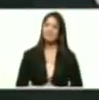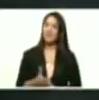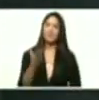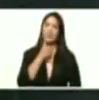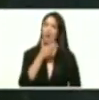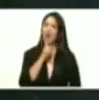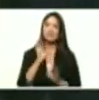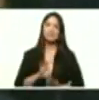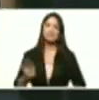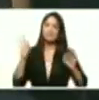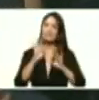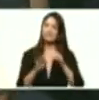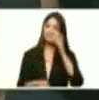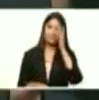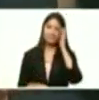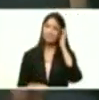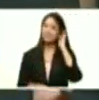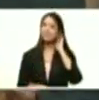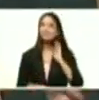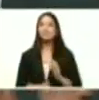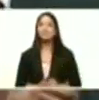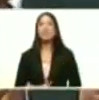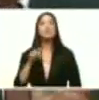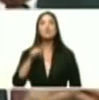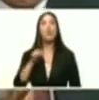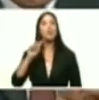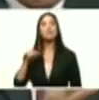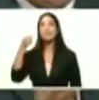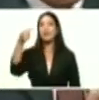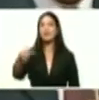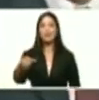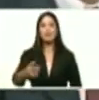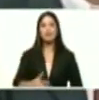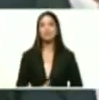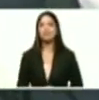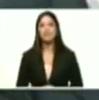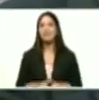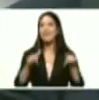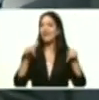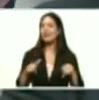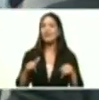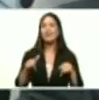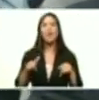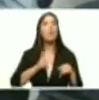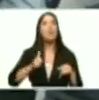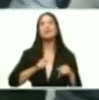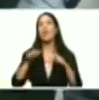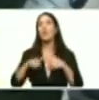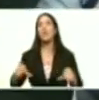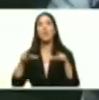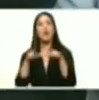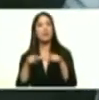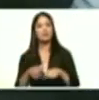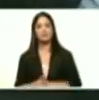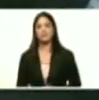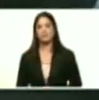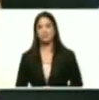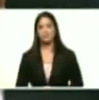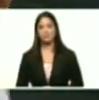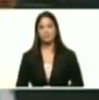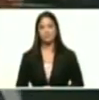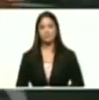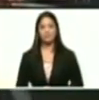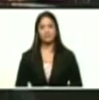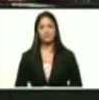hay forma. Ni hoy ni mañana. Ni aquí ni allá. Ni allá ni acá.